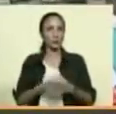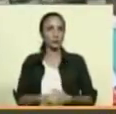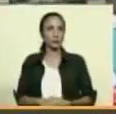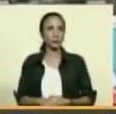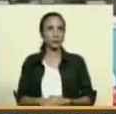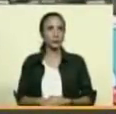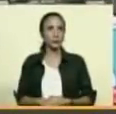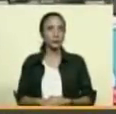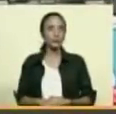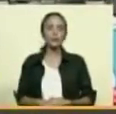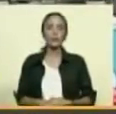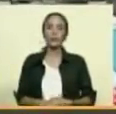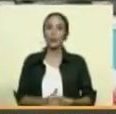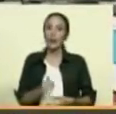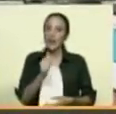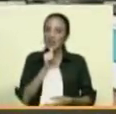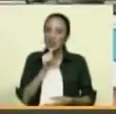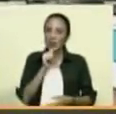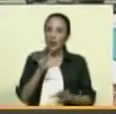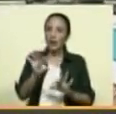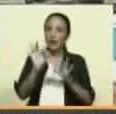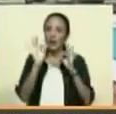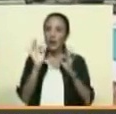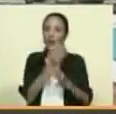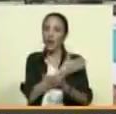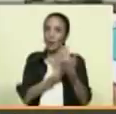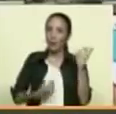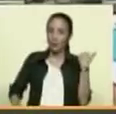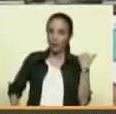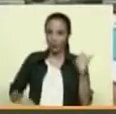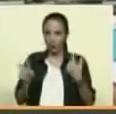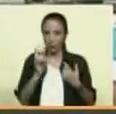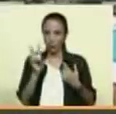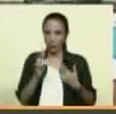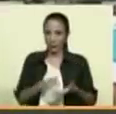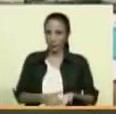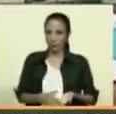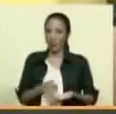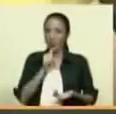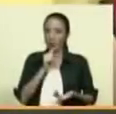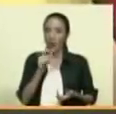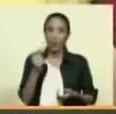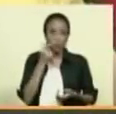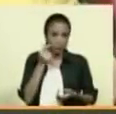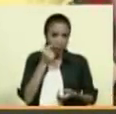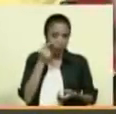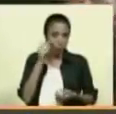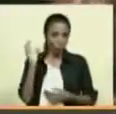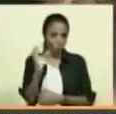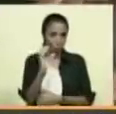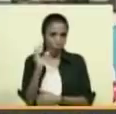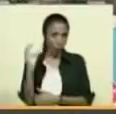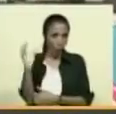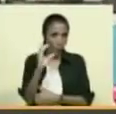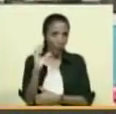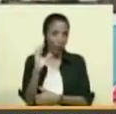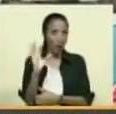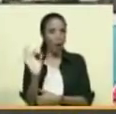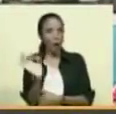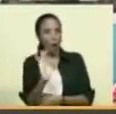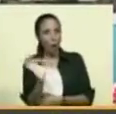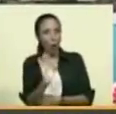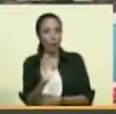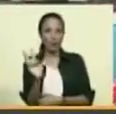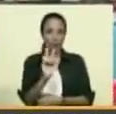¿Quién elige al presidente de Venezuela? ¿Juan Manuel Santos en Bogotá? ¿O el pueblo de